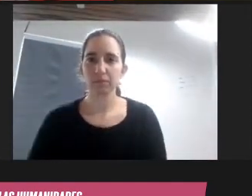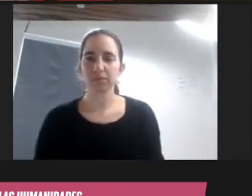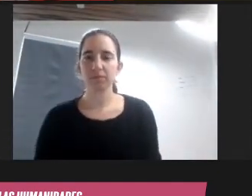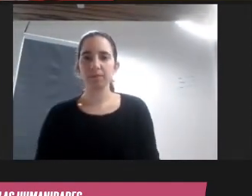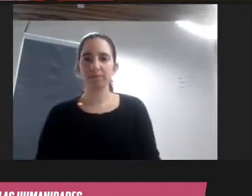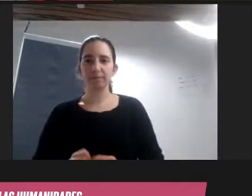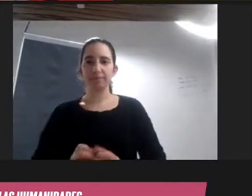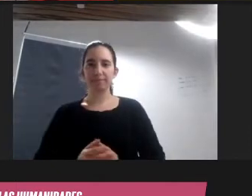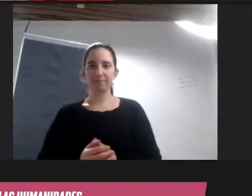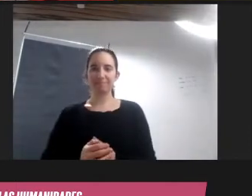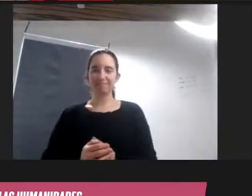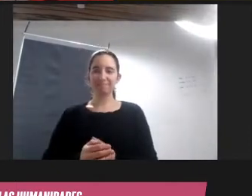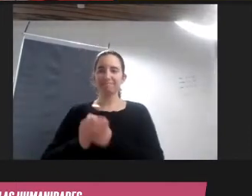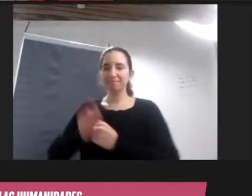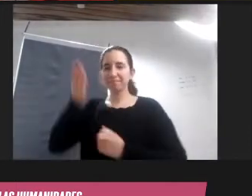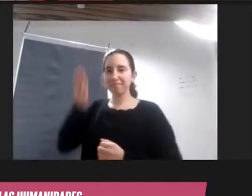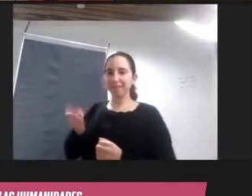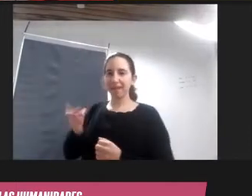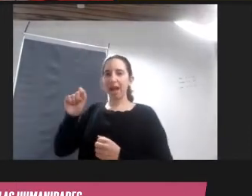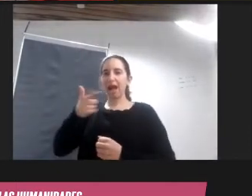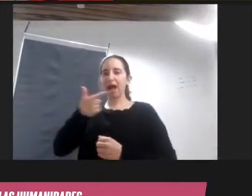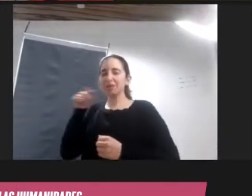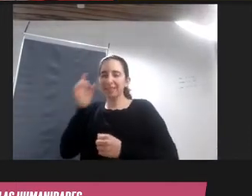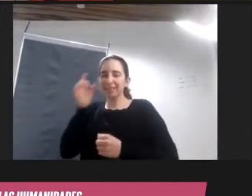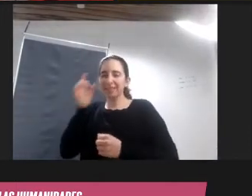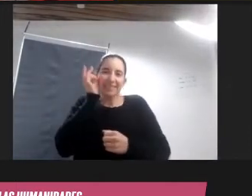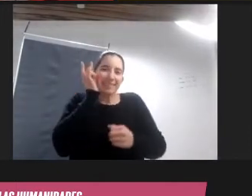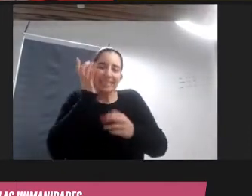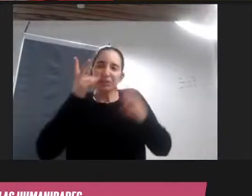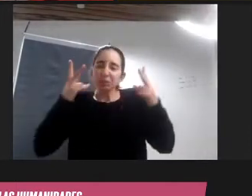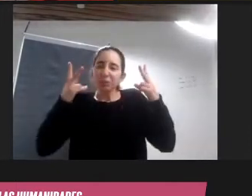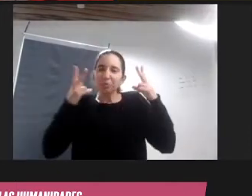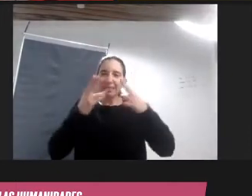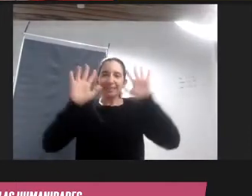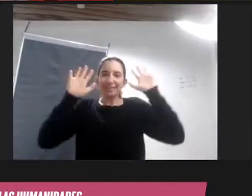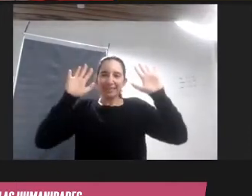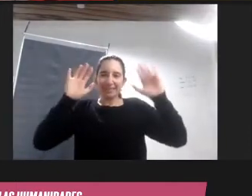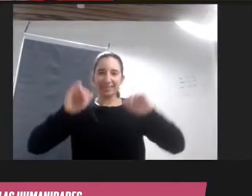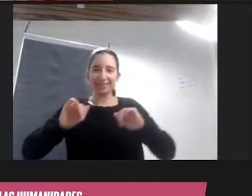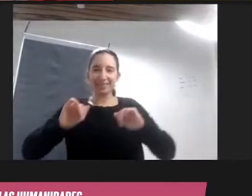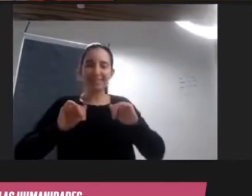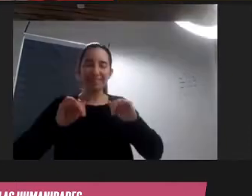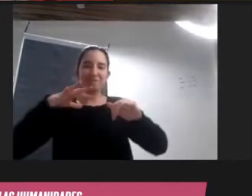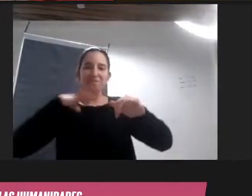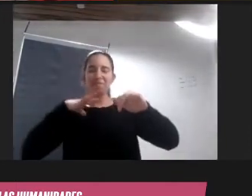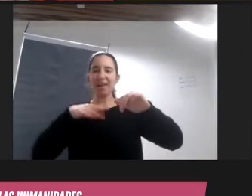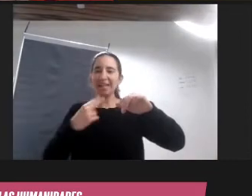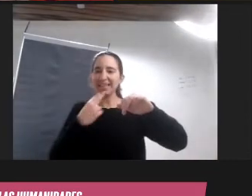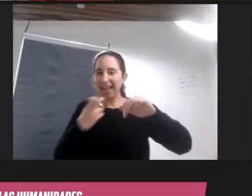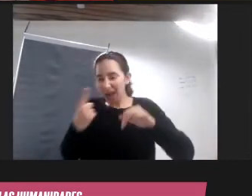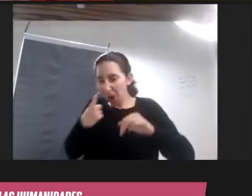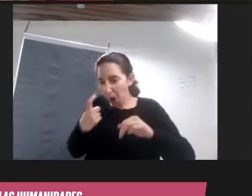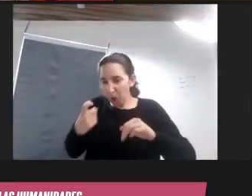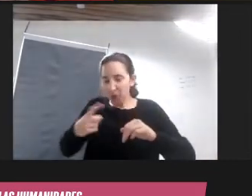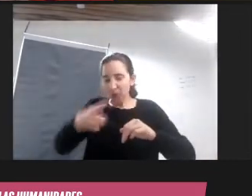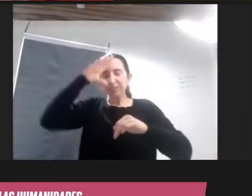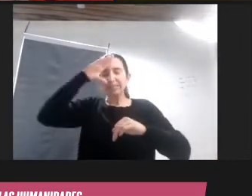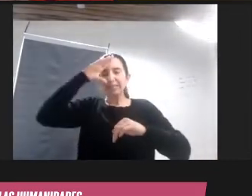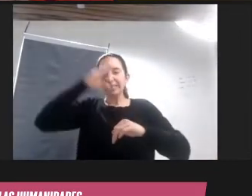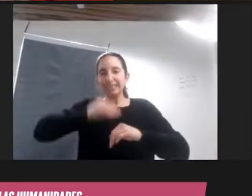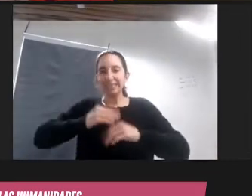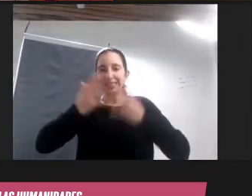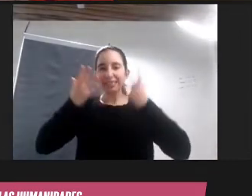Bueno, les pido mil disculpas por esta distracción. No corroboré que estaba que estuviera